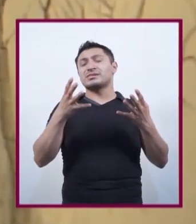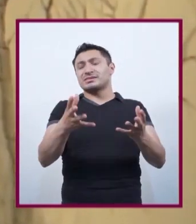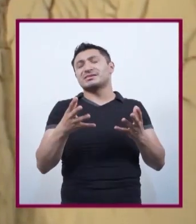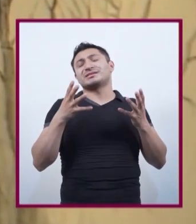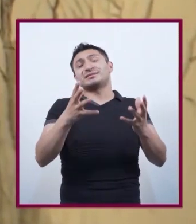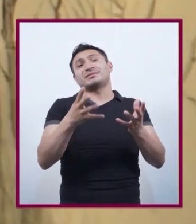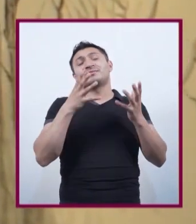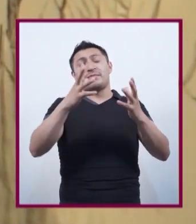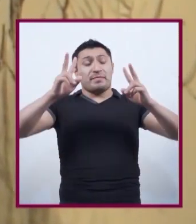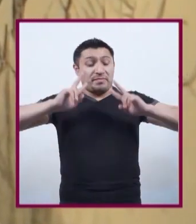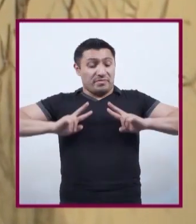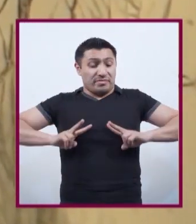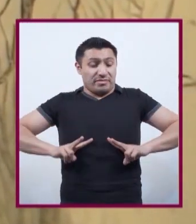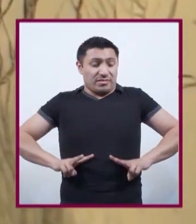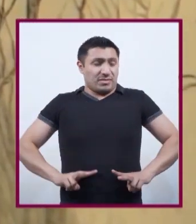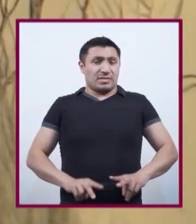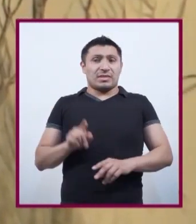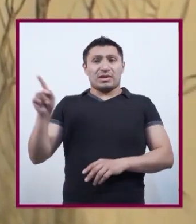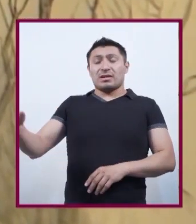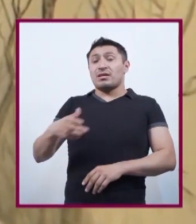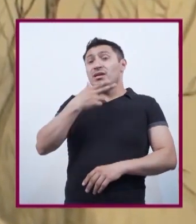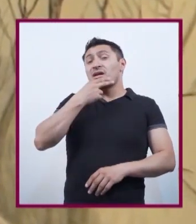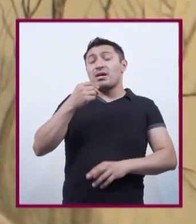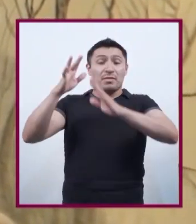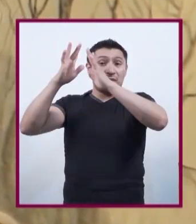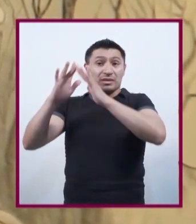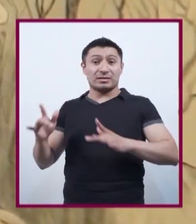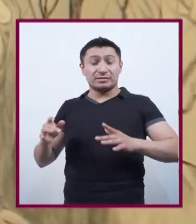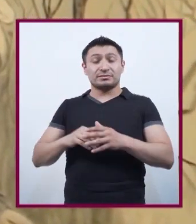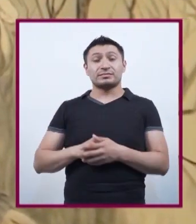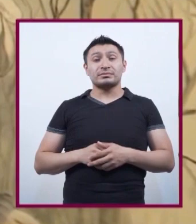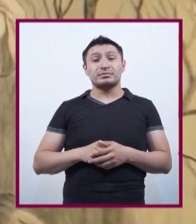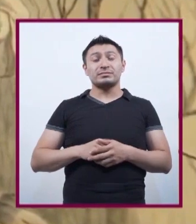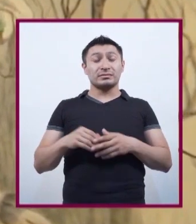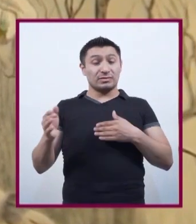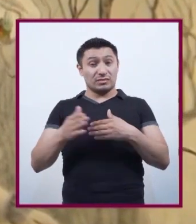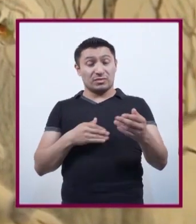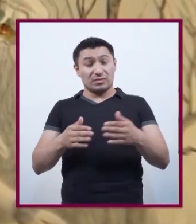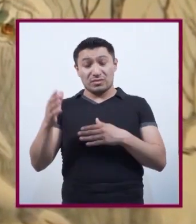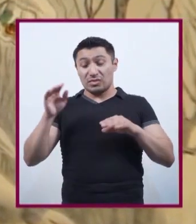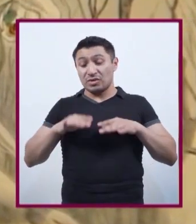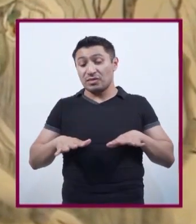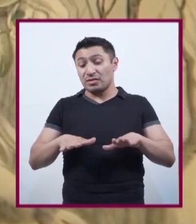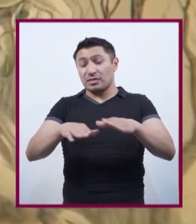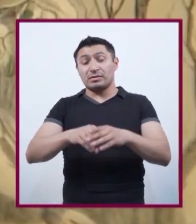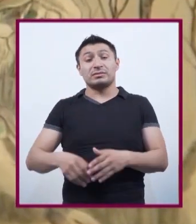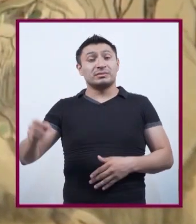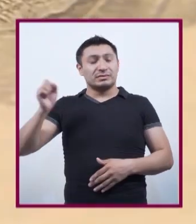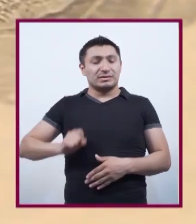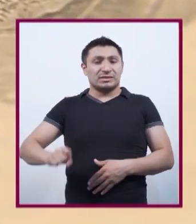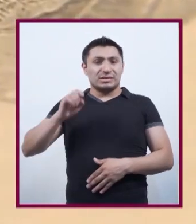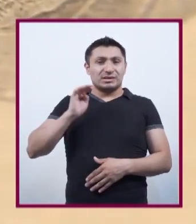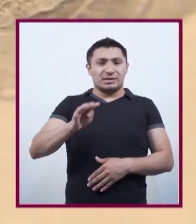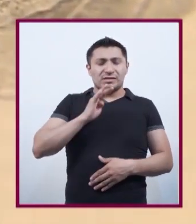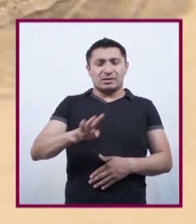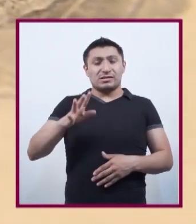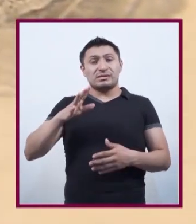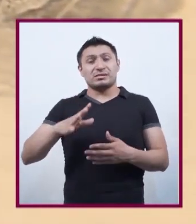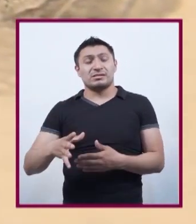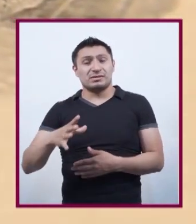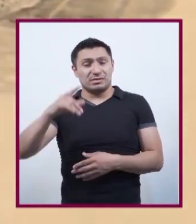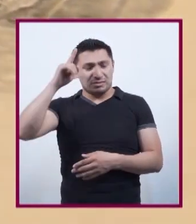las chicas en los vestidos que les podía elaborar el modisto francés. Generalmente, en el siglo